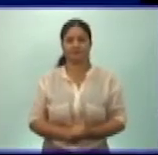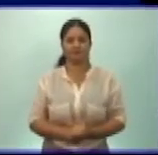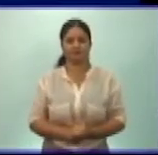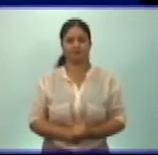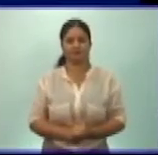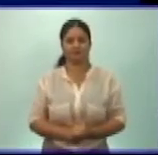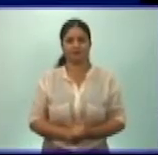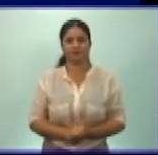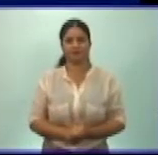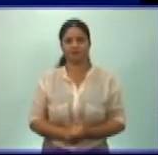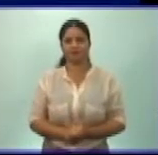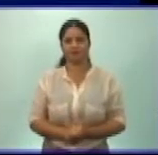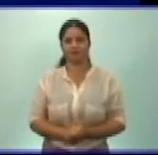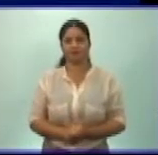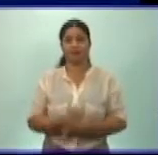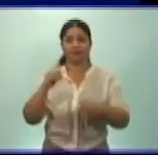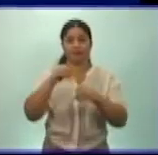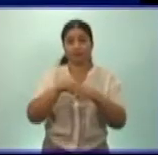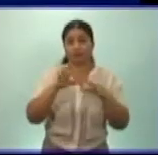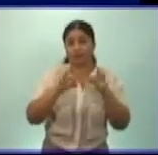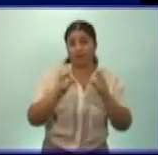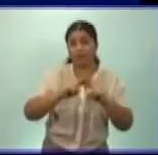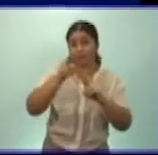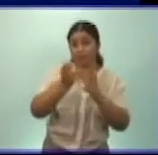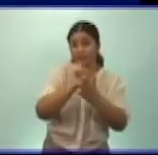violentos conflictos de pasiones.